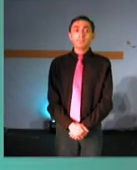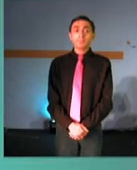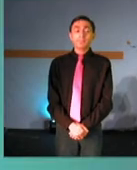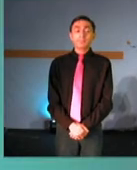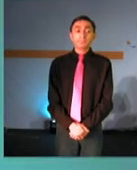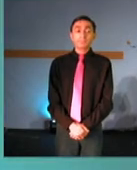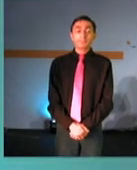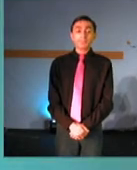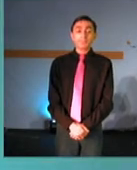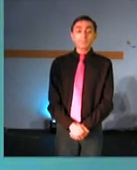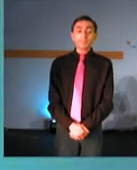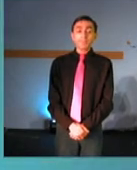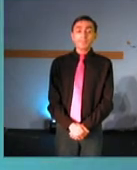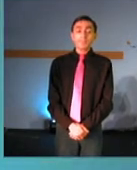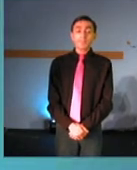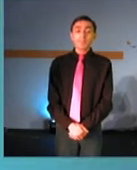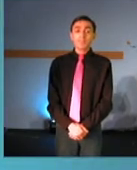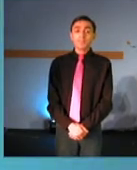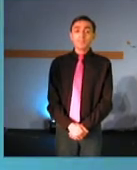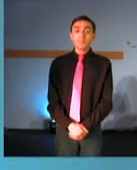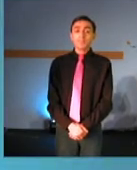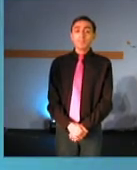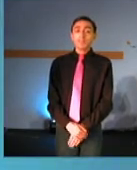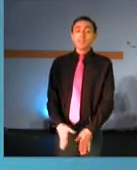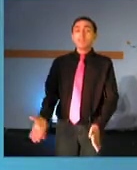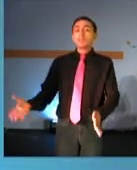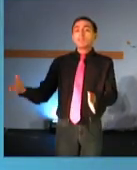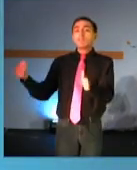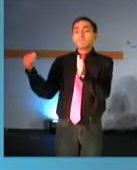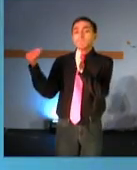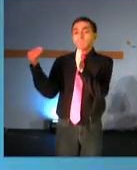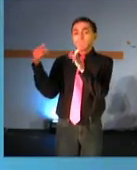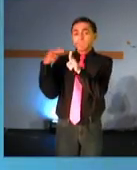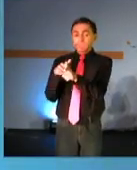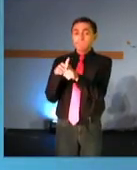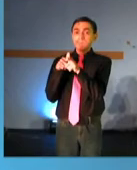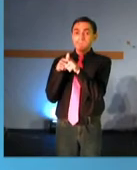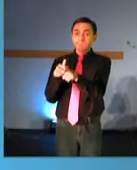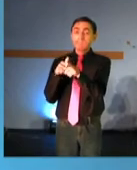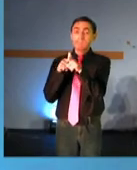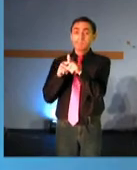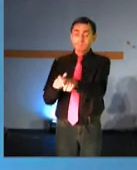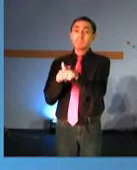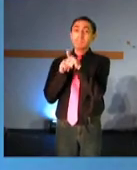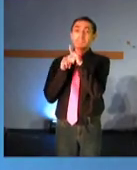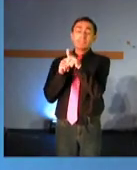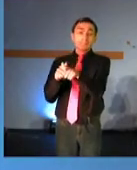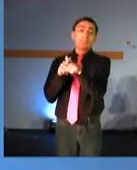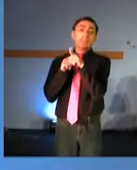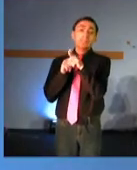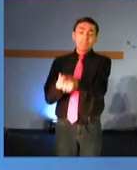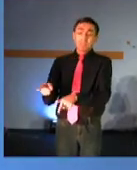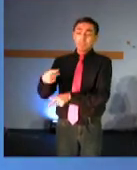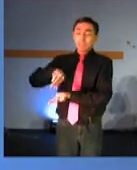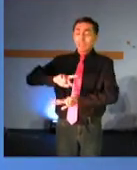es la prolongación del genocidio que ha sufrido durante décadas,